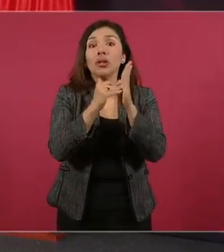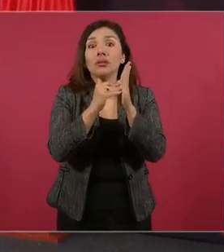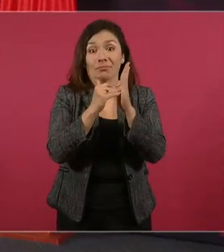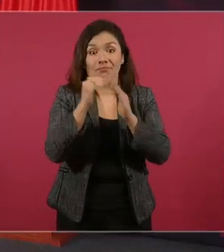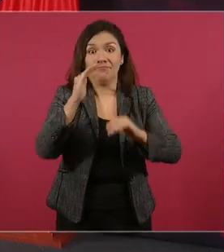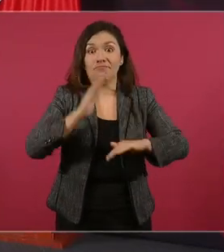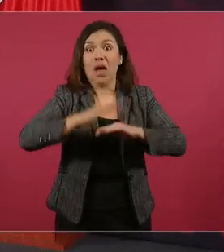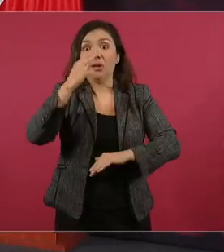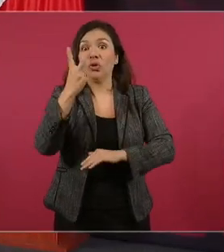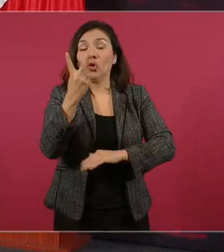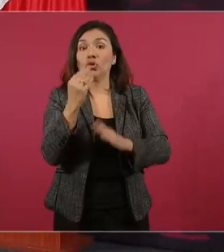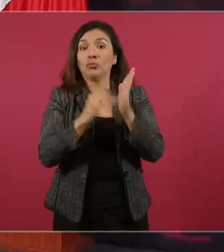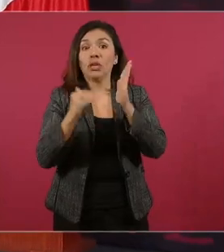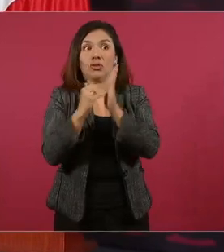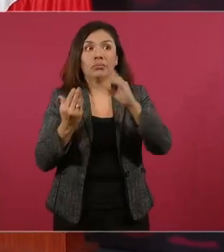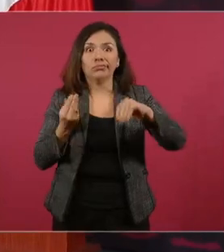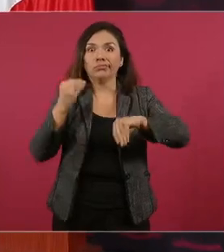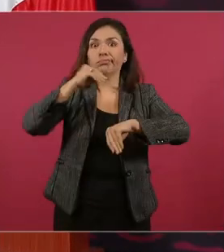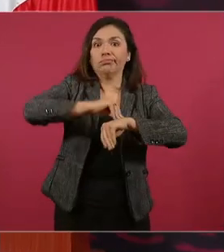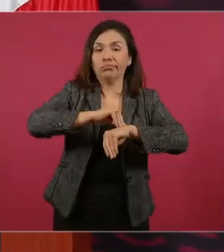Aumenta 2 millones.